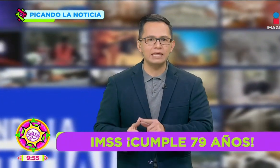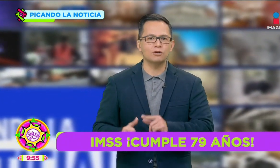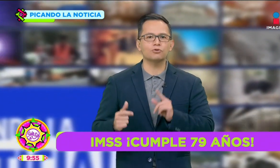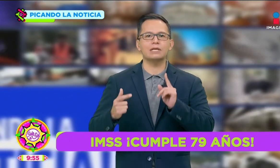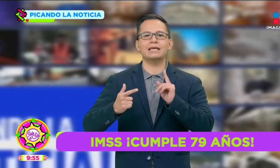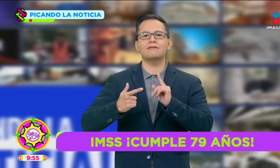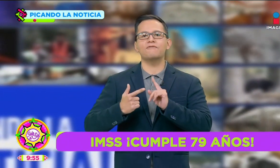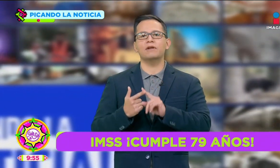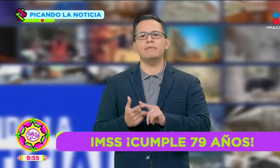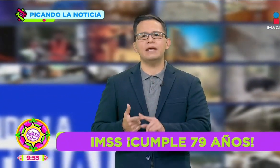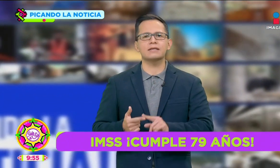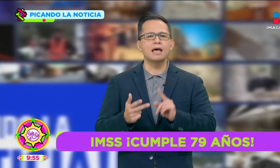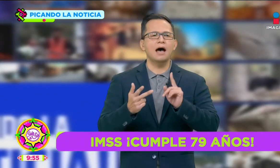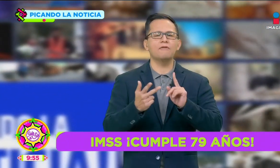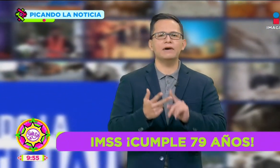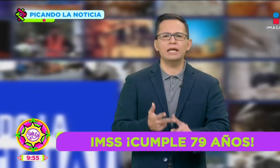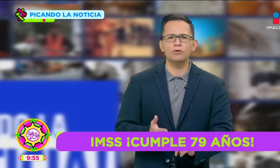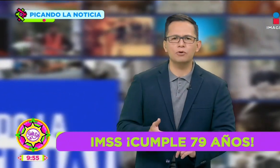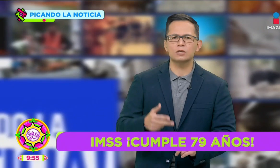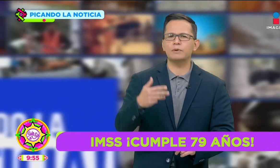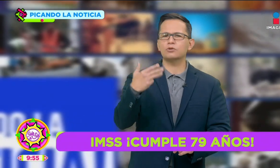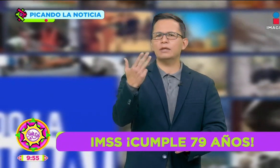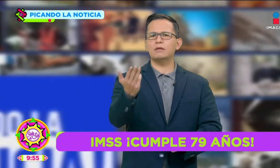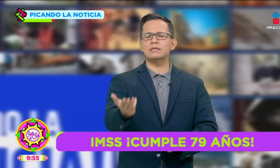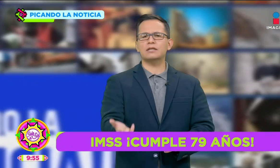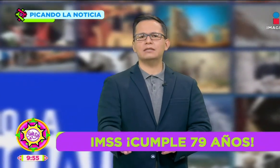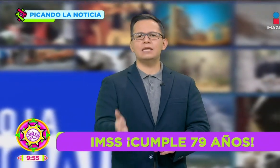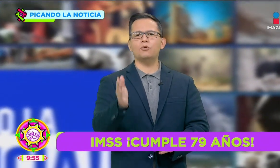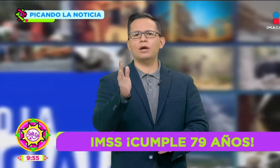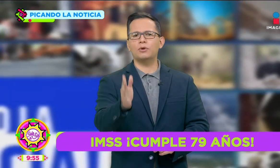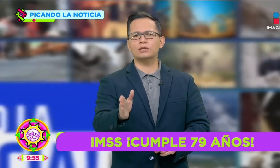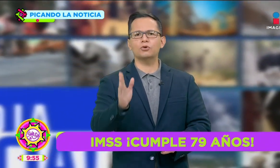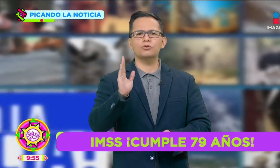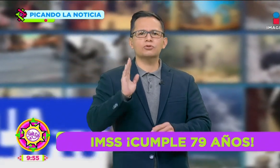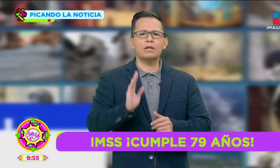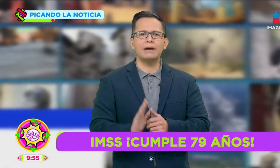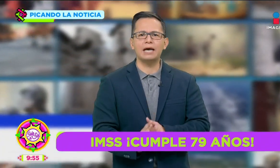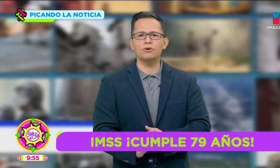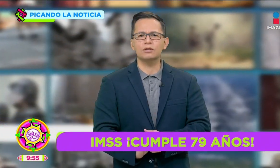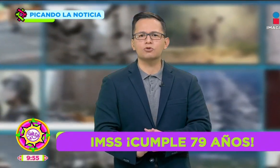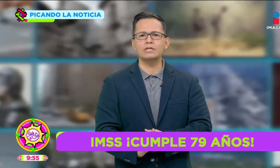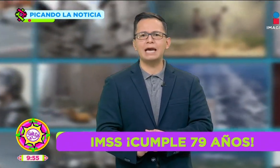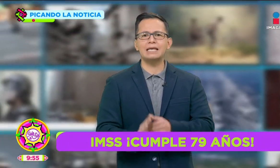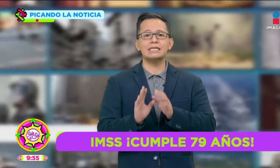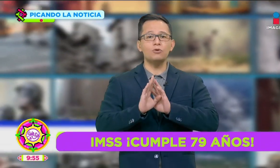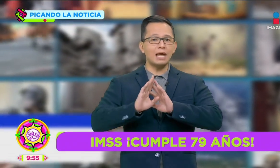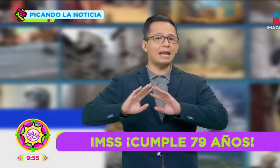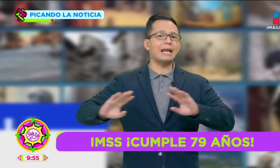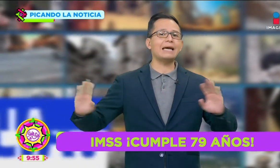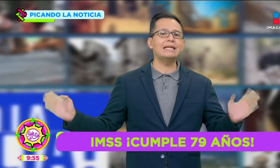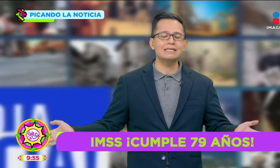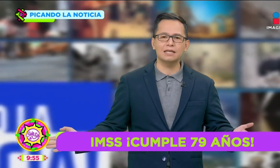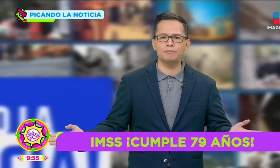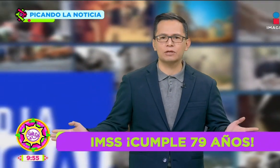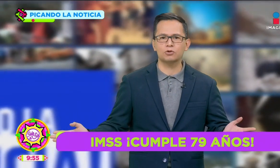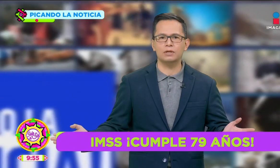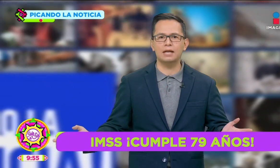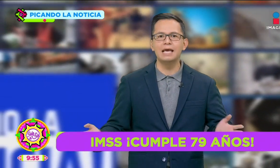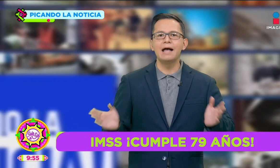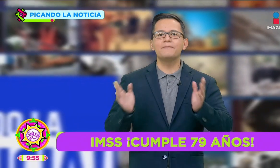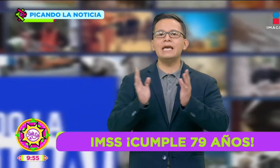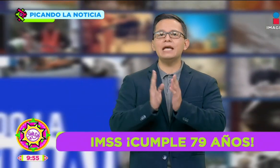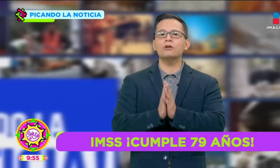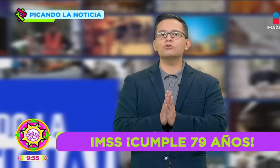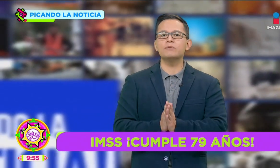los médicos, las enfermeras, afanadores, personal administrativo, laboratorios, trabajadoras sociales y una larga lista de